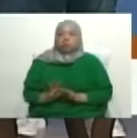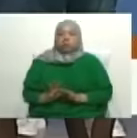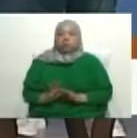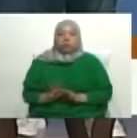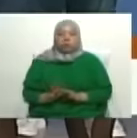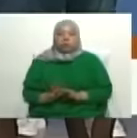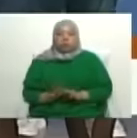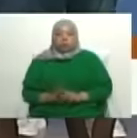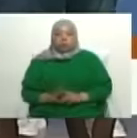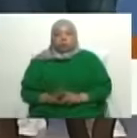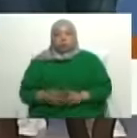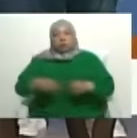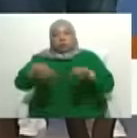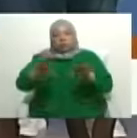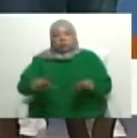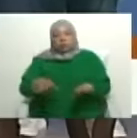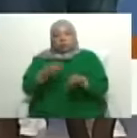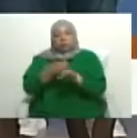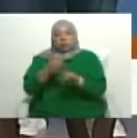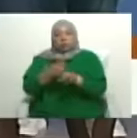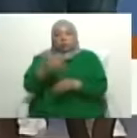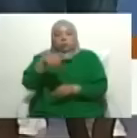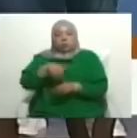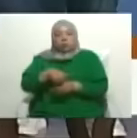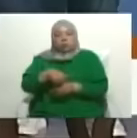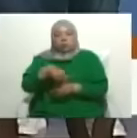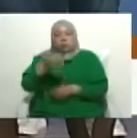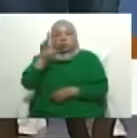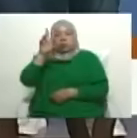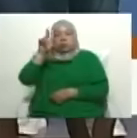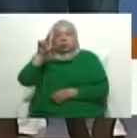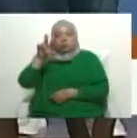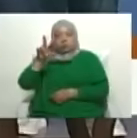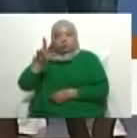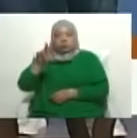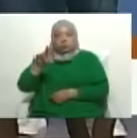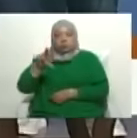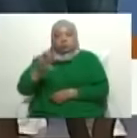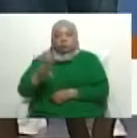Logran que un desertor le pase diariamente